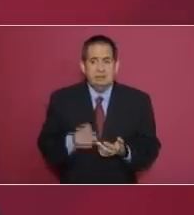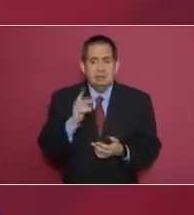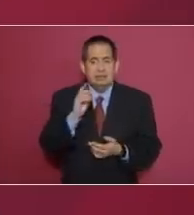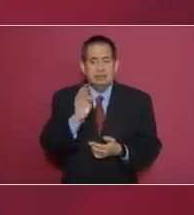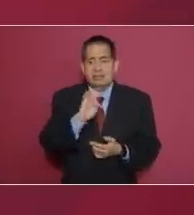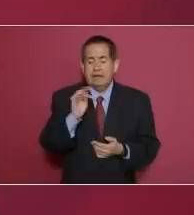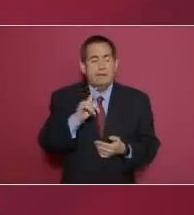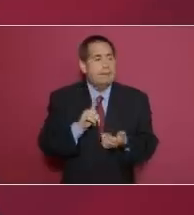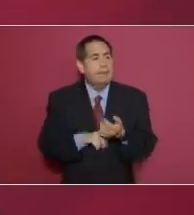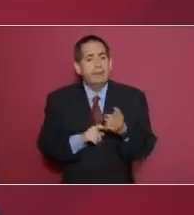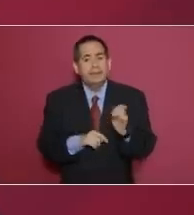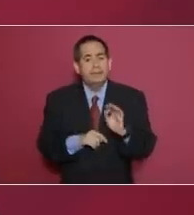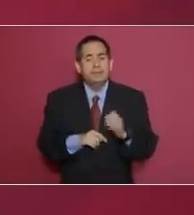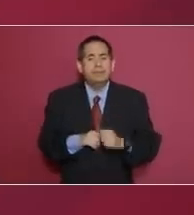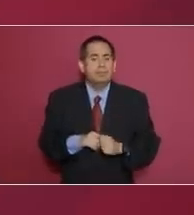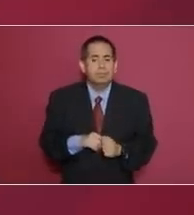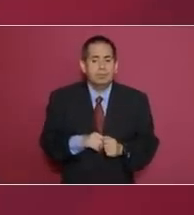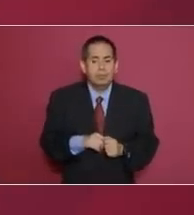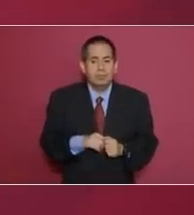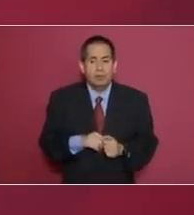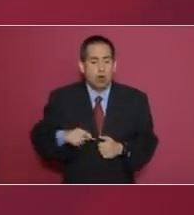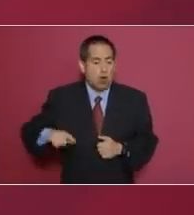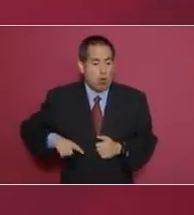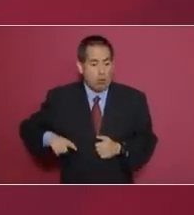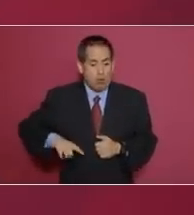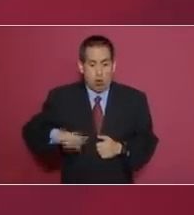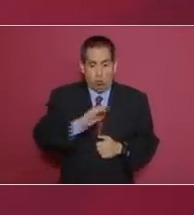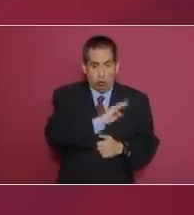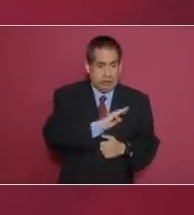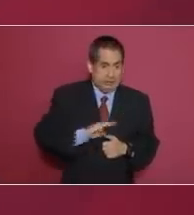Incluso cuando un gobierno municipal